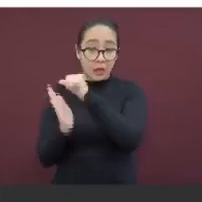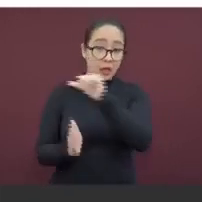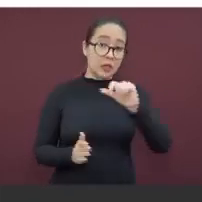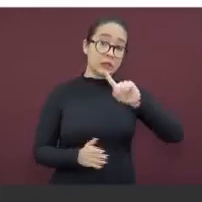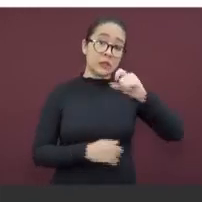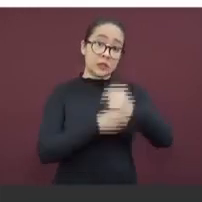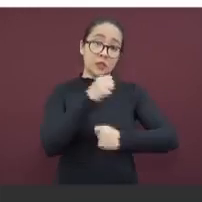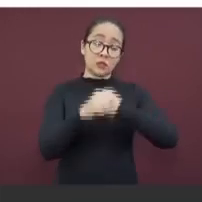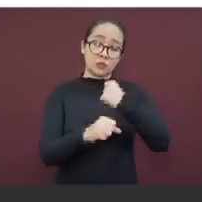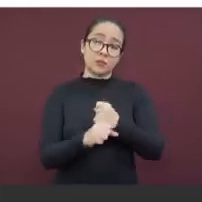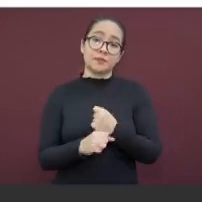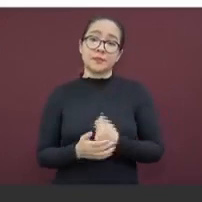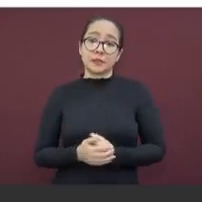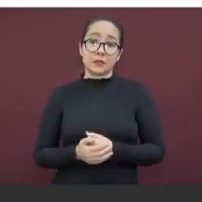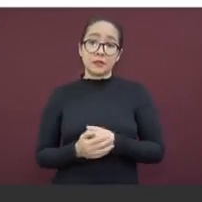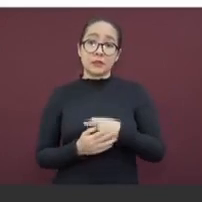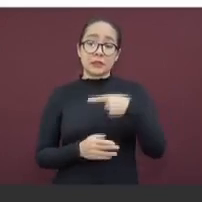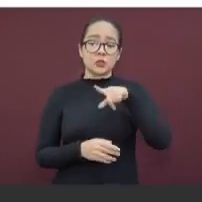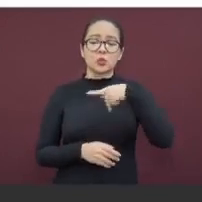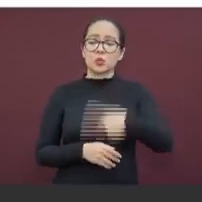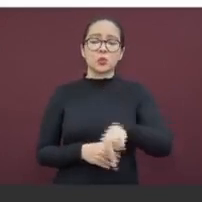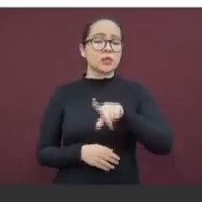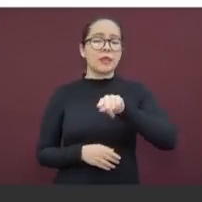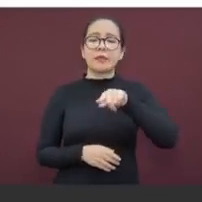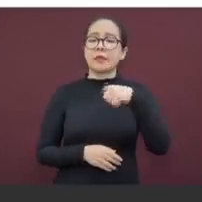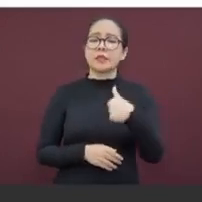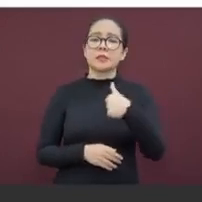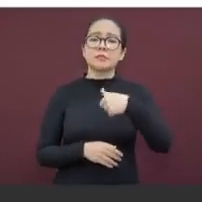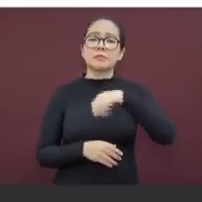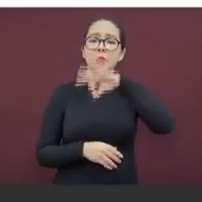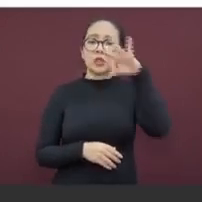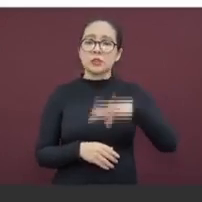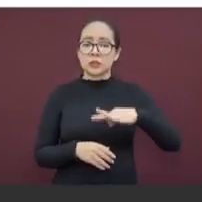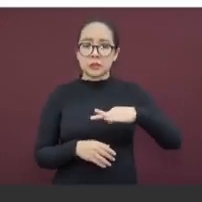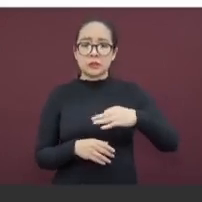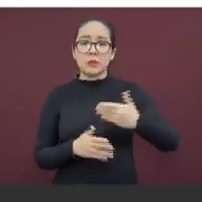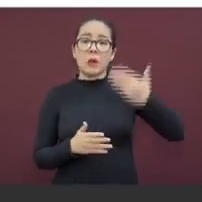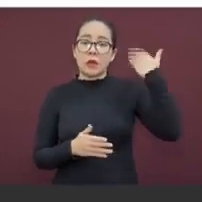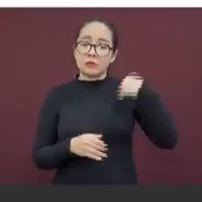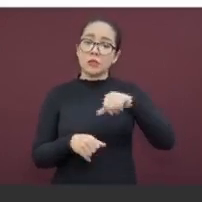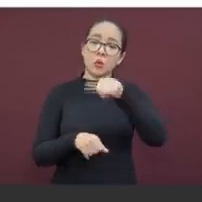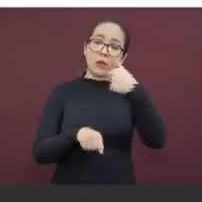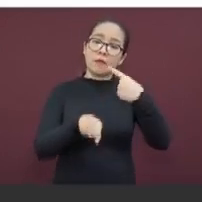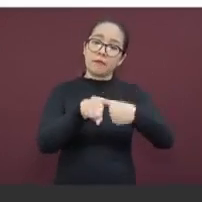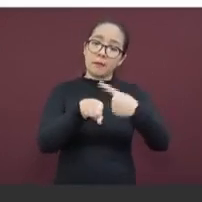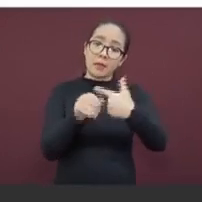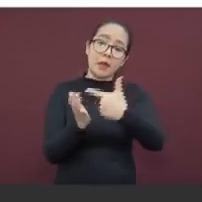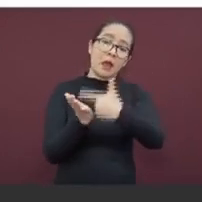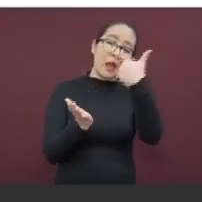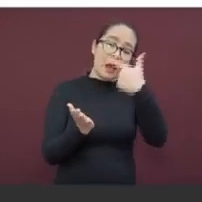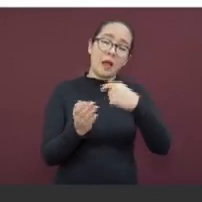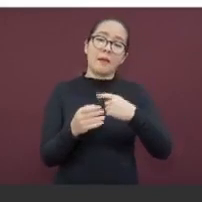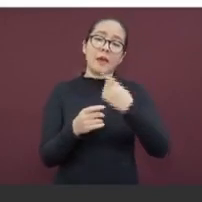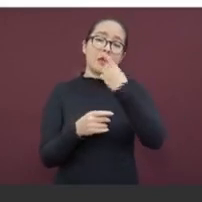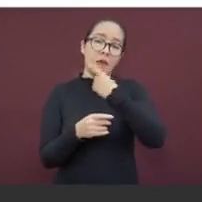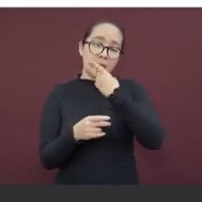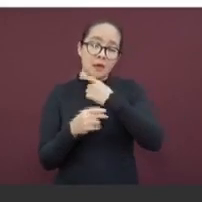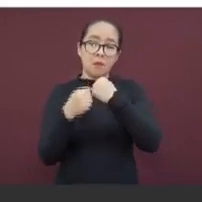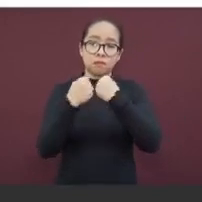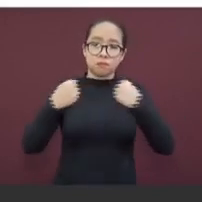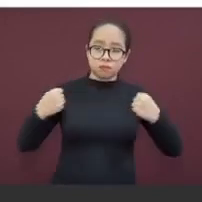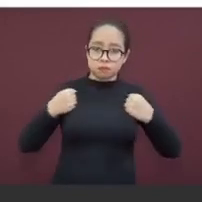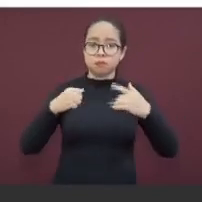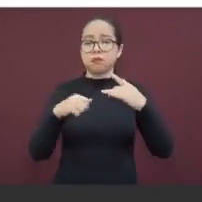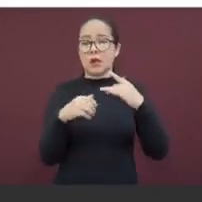el 76 por ciento presentaban al menos alguna enfermedad crónica como hipertensión diabetes